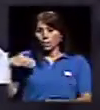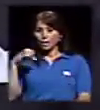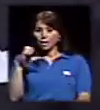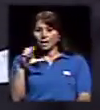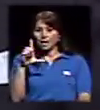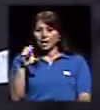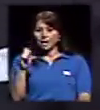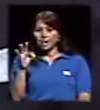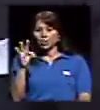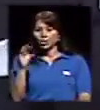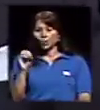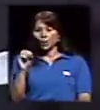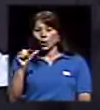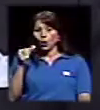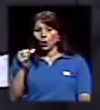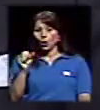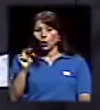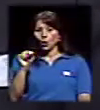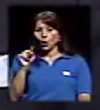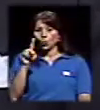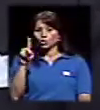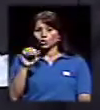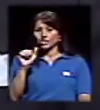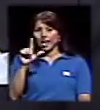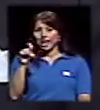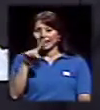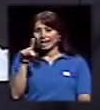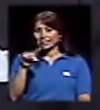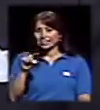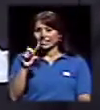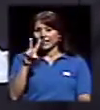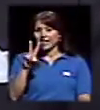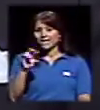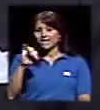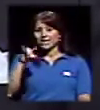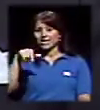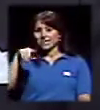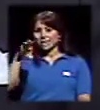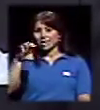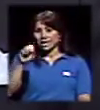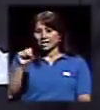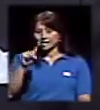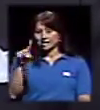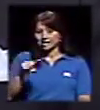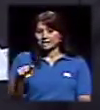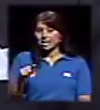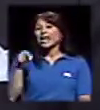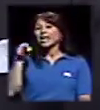es el historiador primigenio, digamos, de la ciudad de San José, incluso